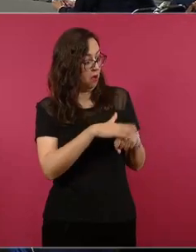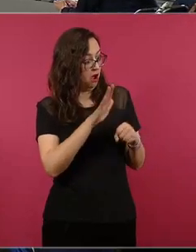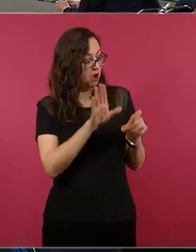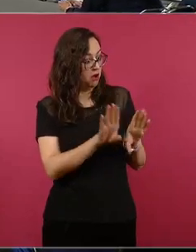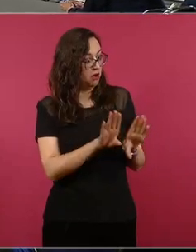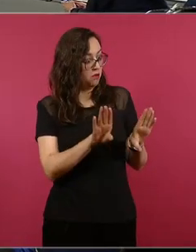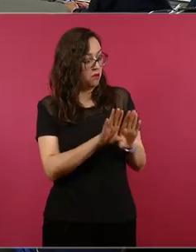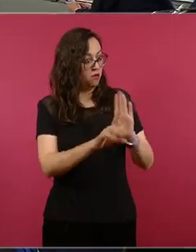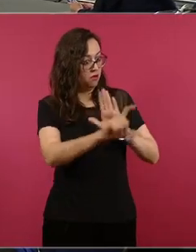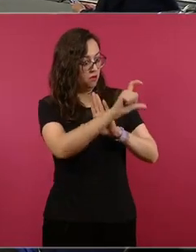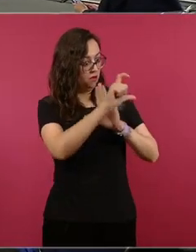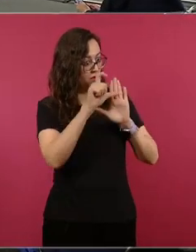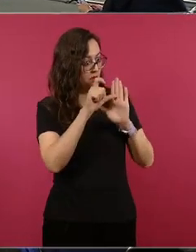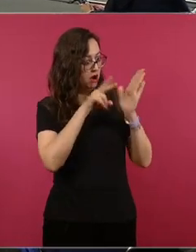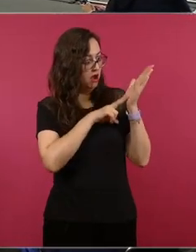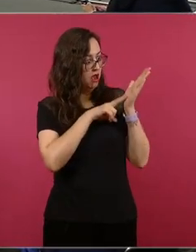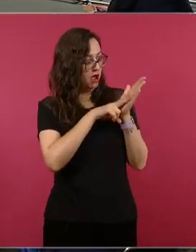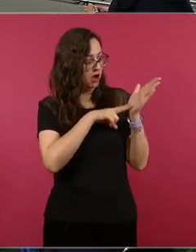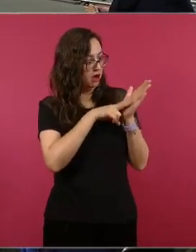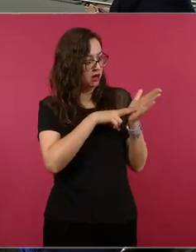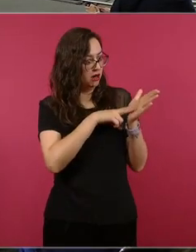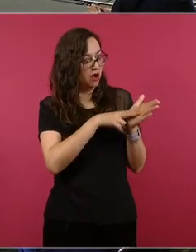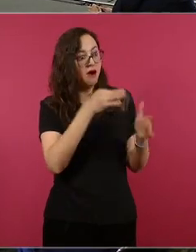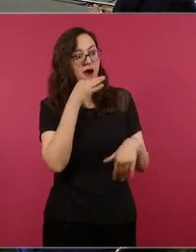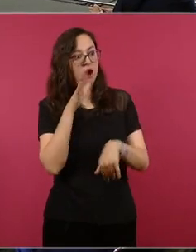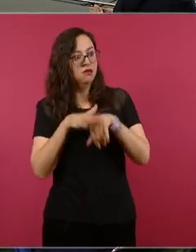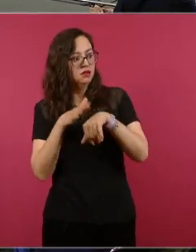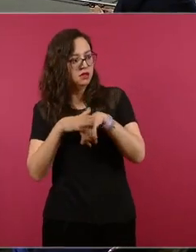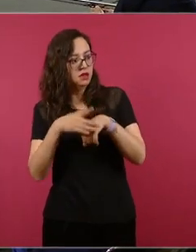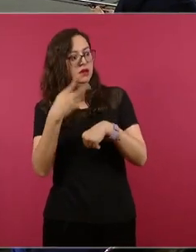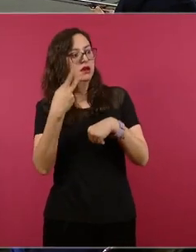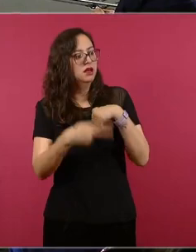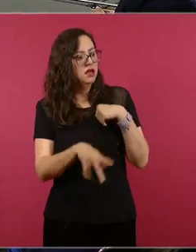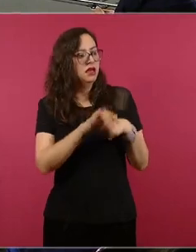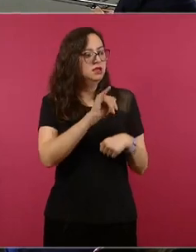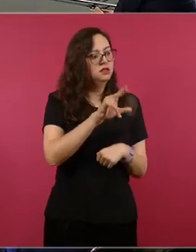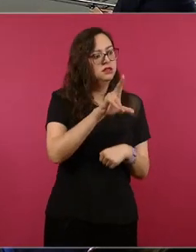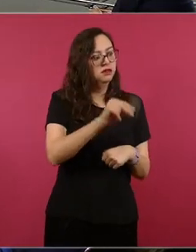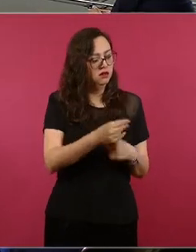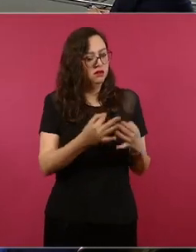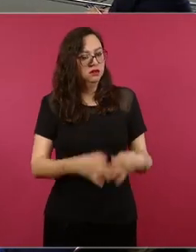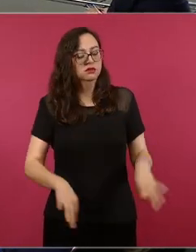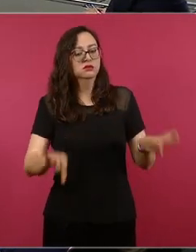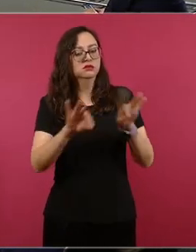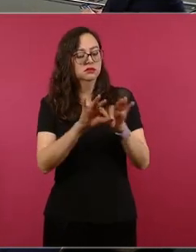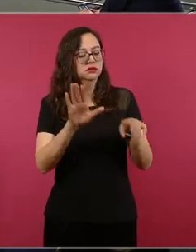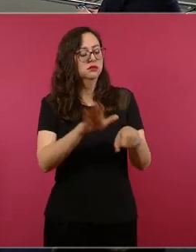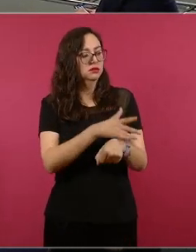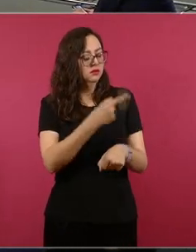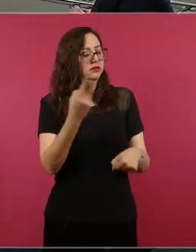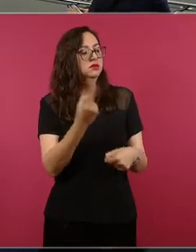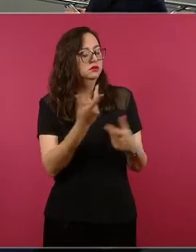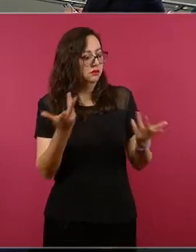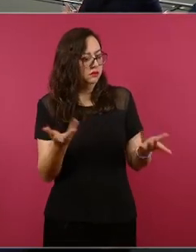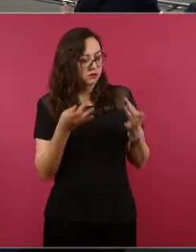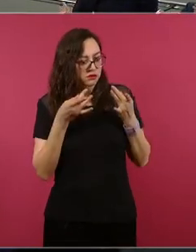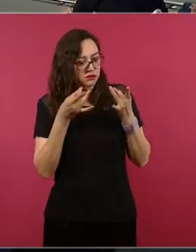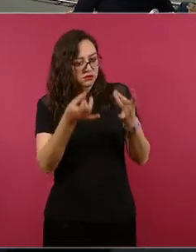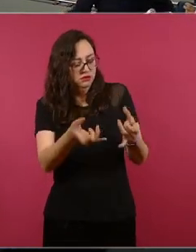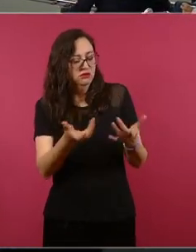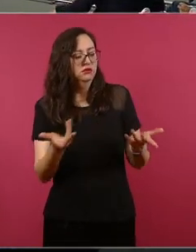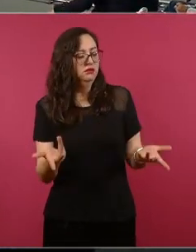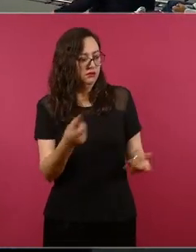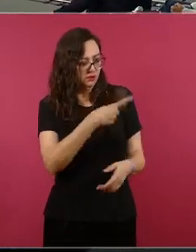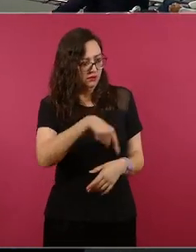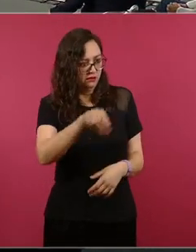que tiene el saber si se está consumiendo un producto de calidad o no. Lo